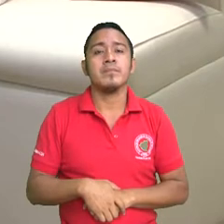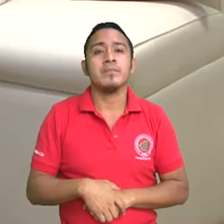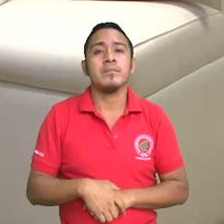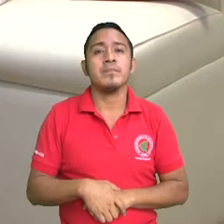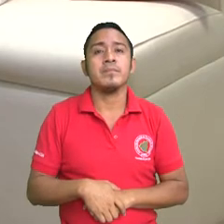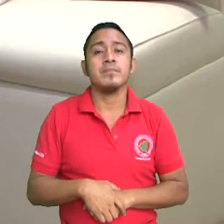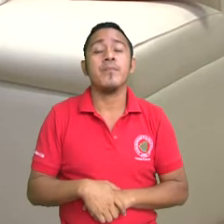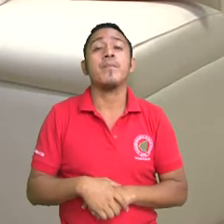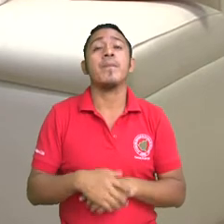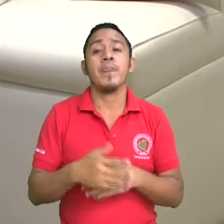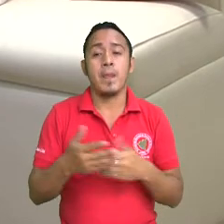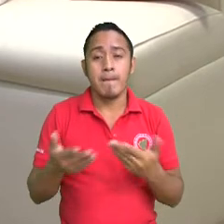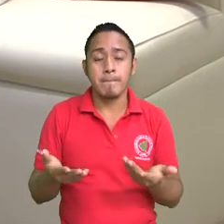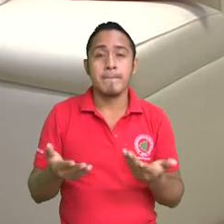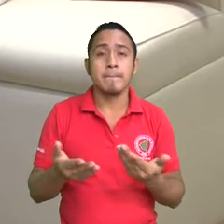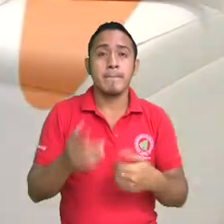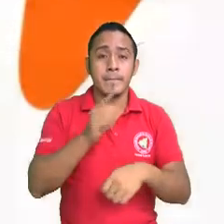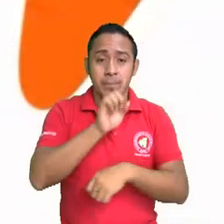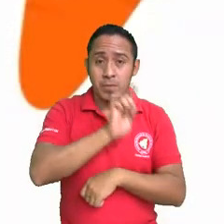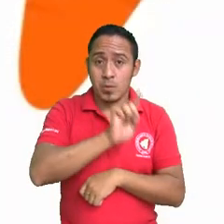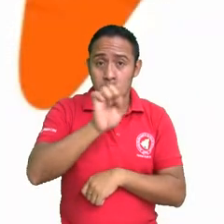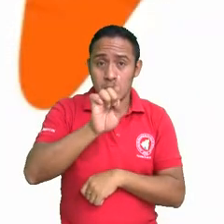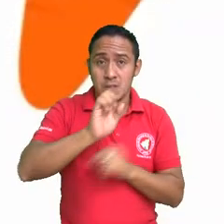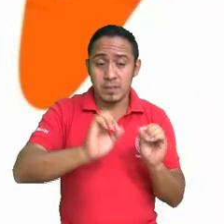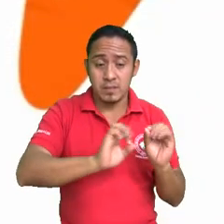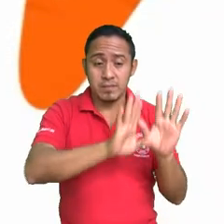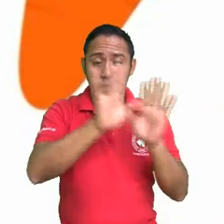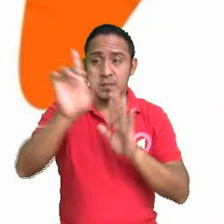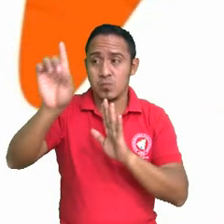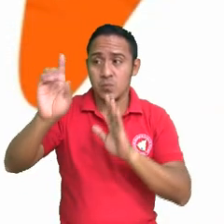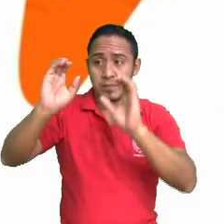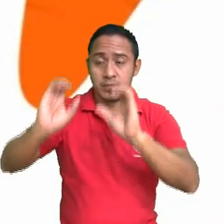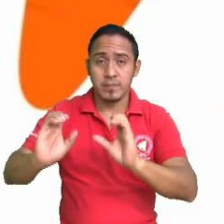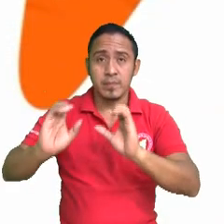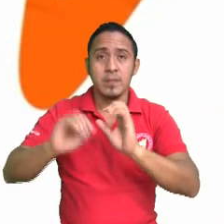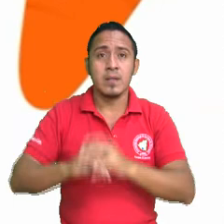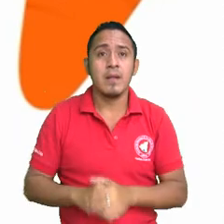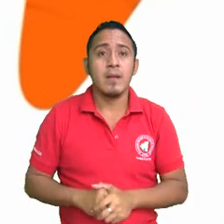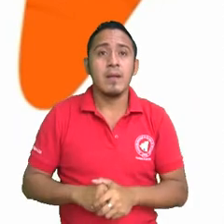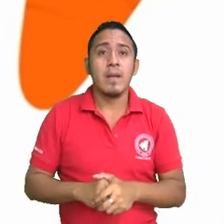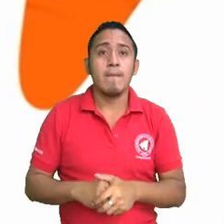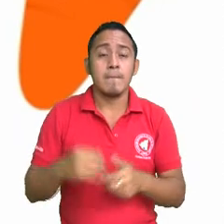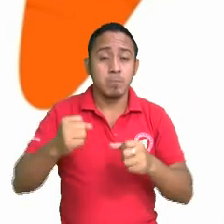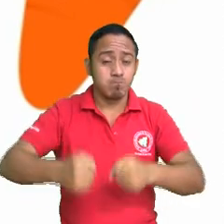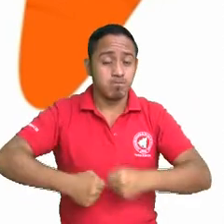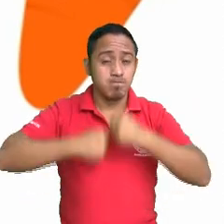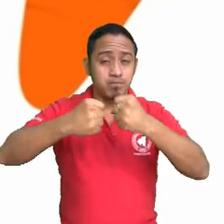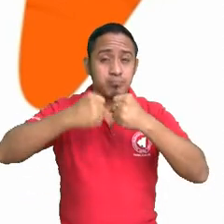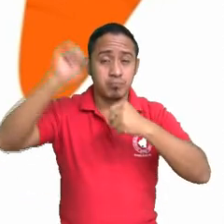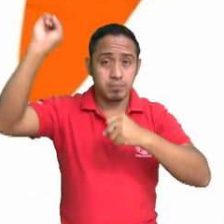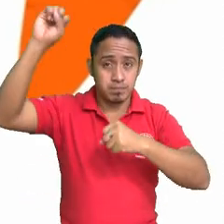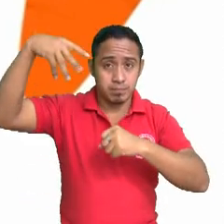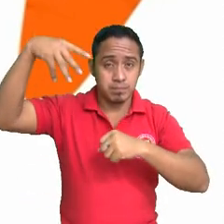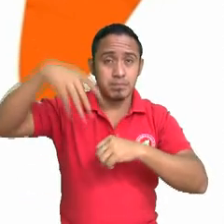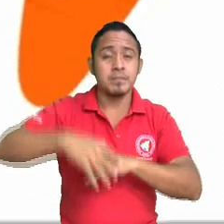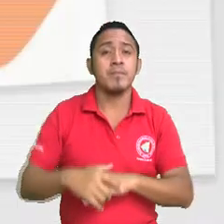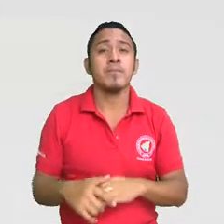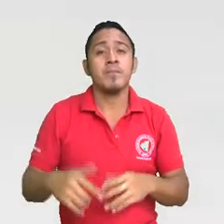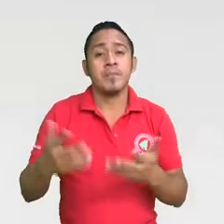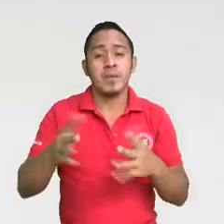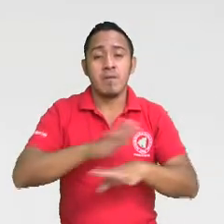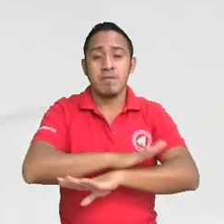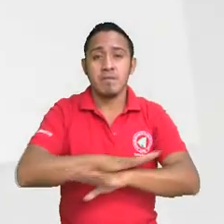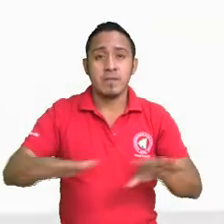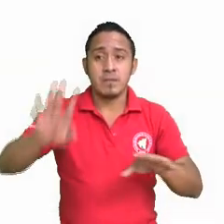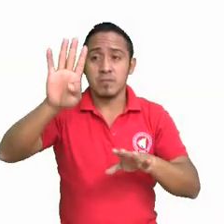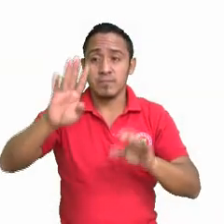el detalle es que como entre las 11 de la mañana y 1 de la tarde empieza la exposición más fuerte de los rayos y termina hasta las